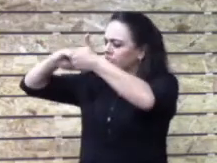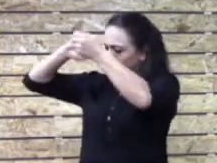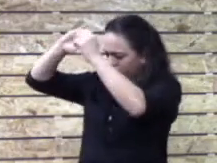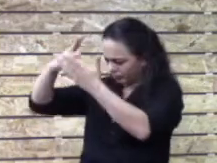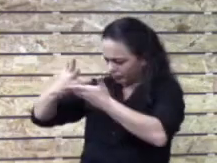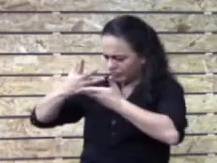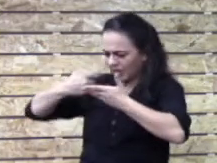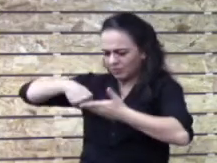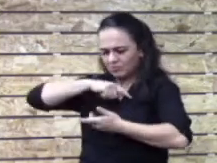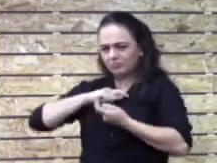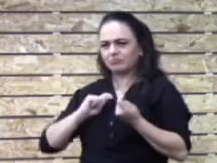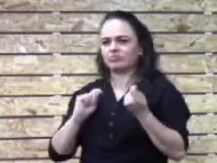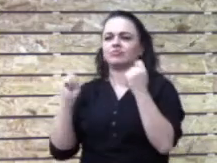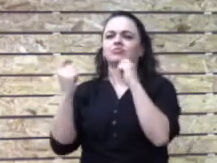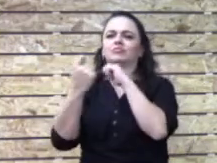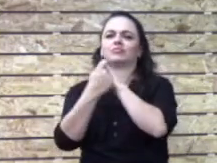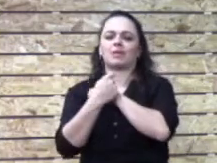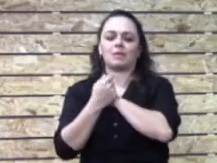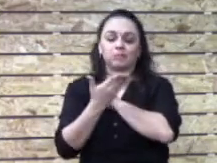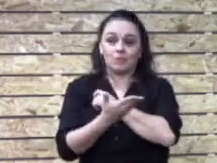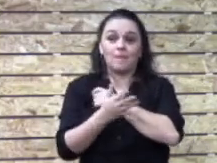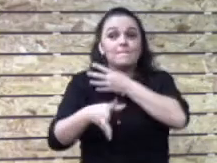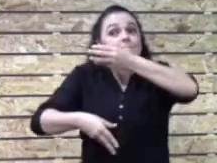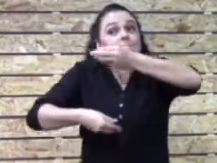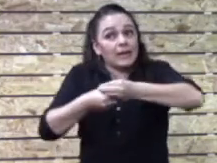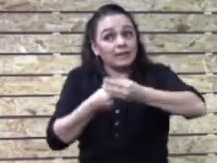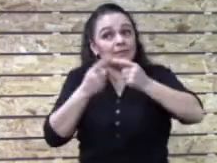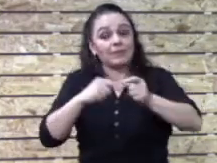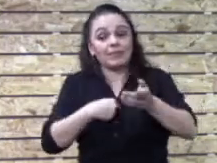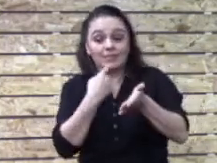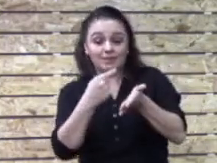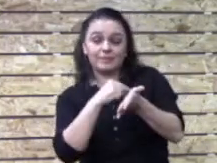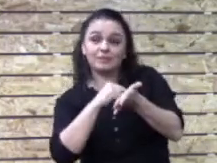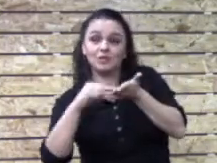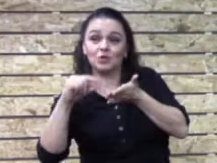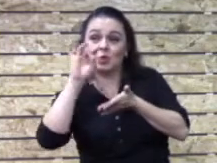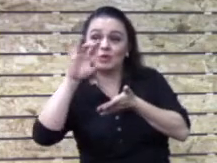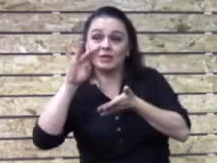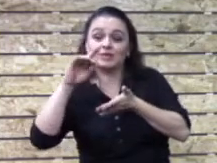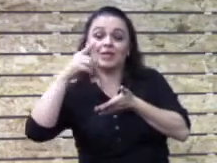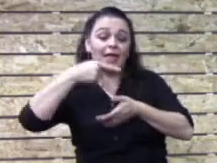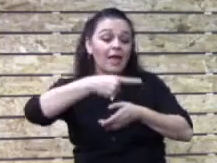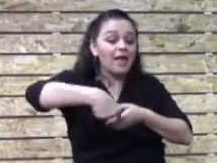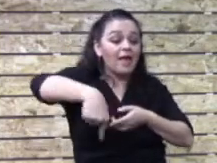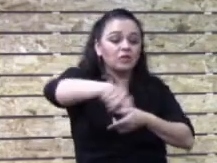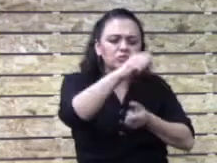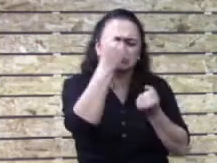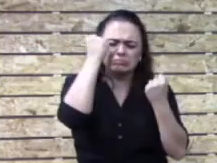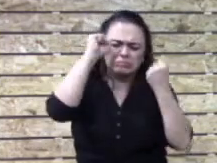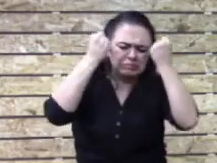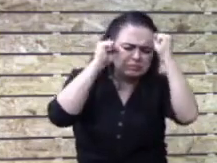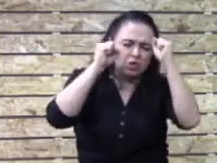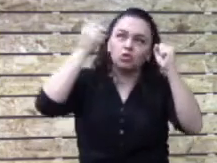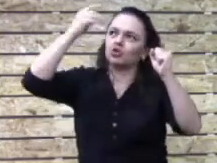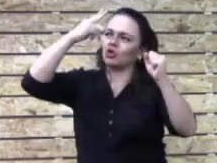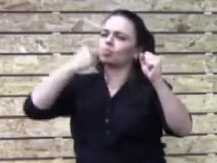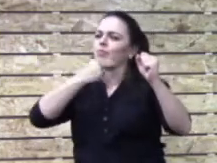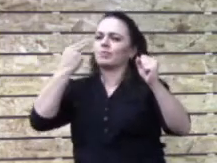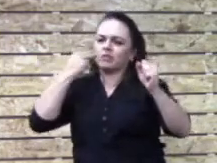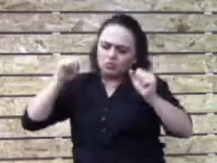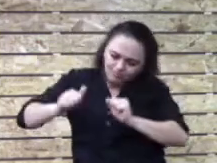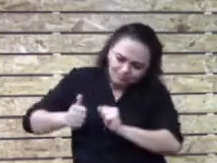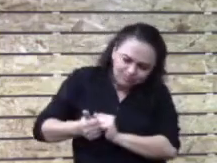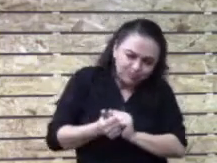en momentos de angustia. Escuché esto. No quiere decir que el cristiano está